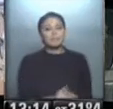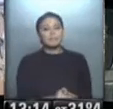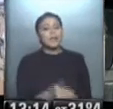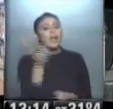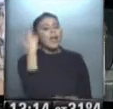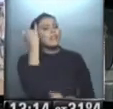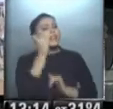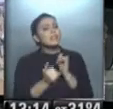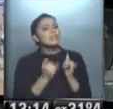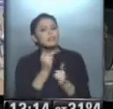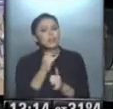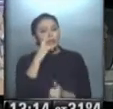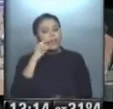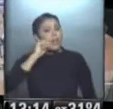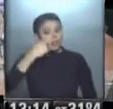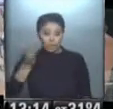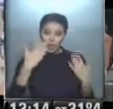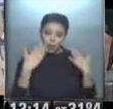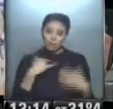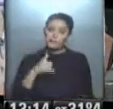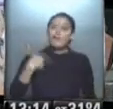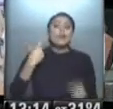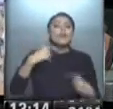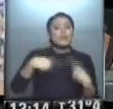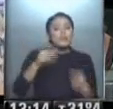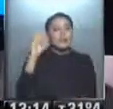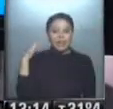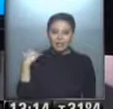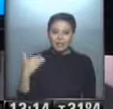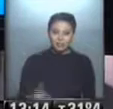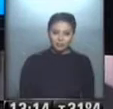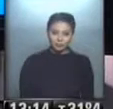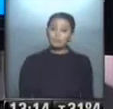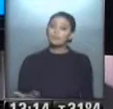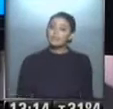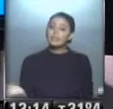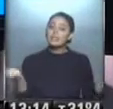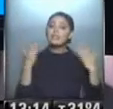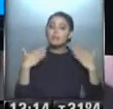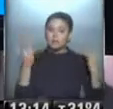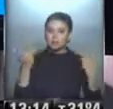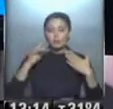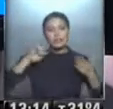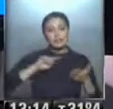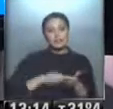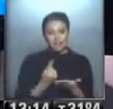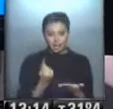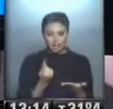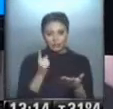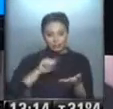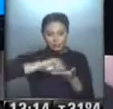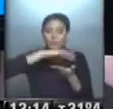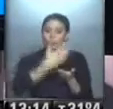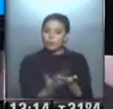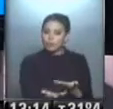Bien, habíamos anticipado una jornada muy linda y de mucho calor. Sí, a ver cómo sigue, Nadia. Y la temperatura en la ciudad de Buenos Aires y el Gran